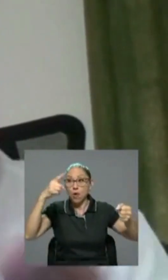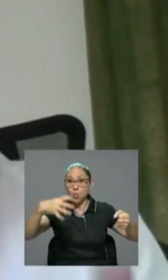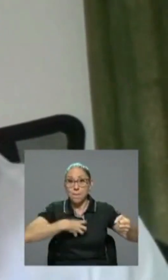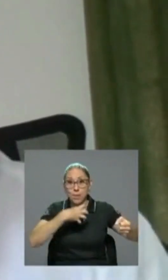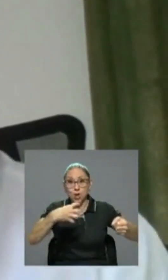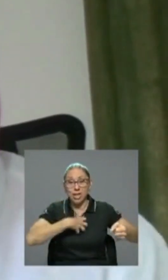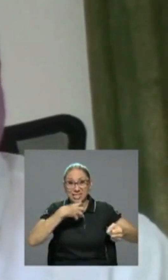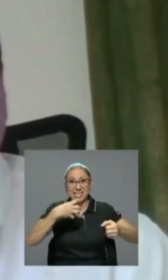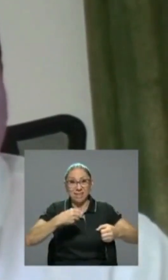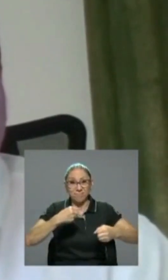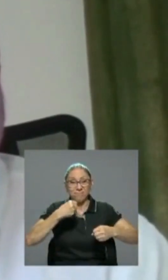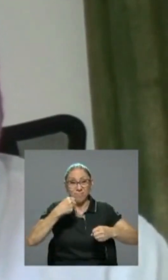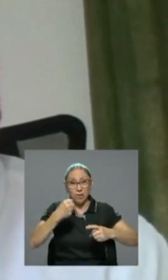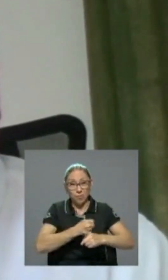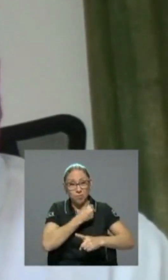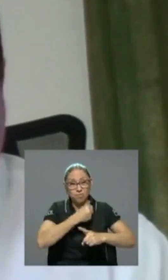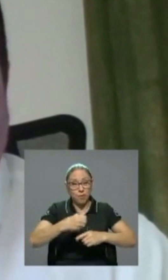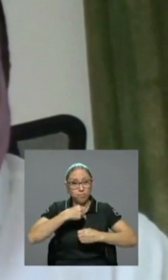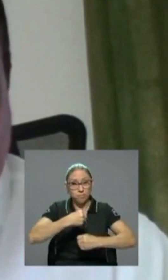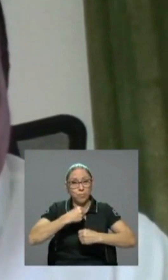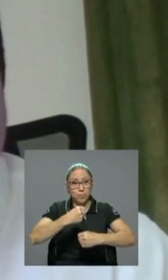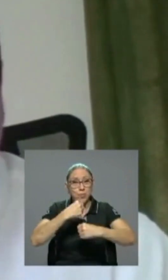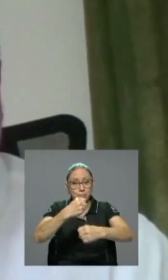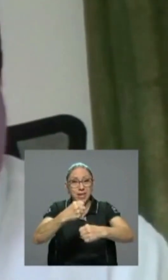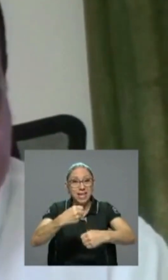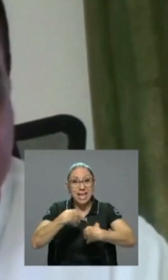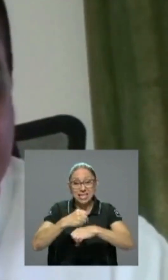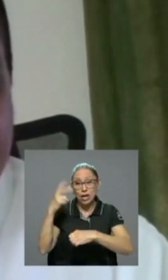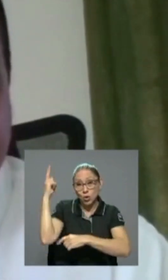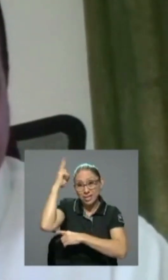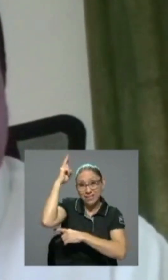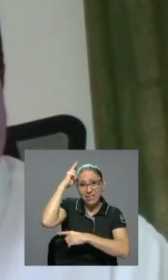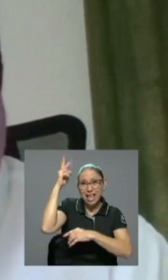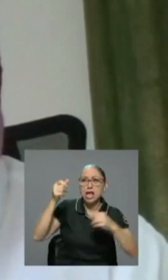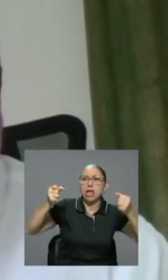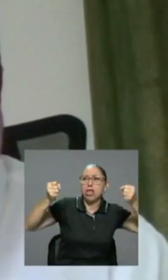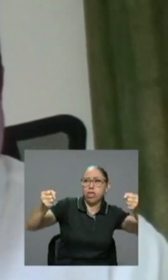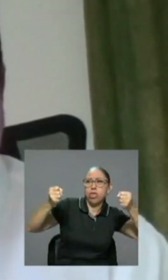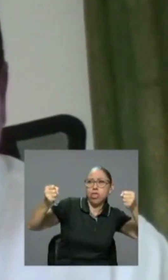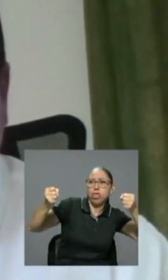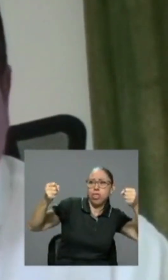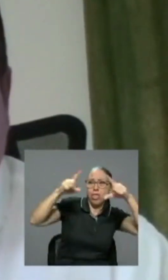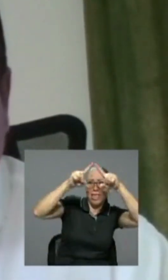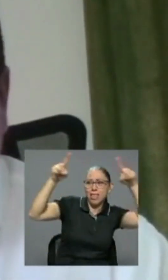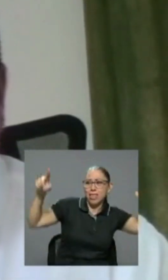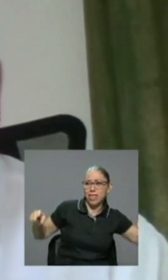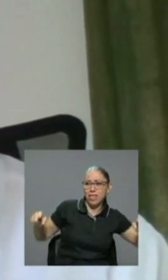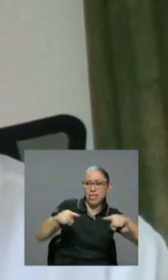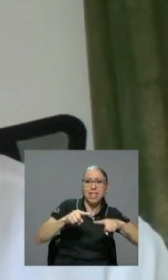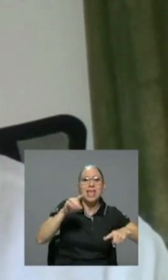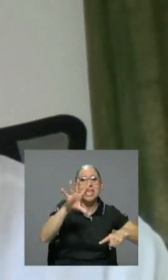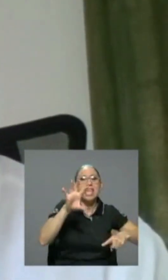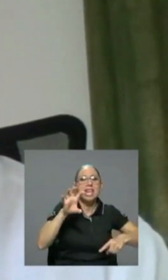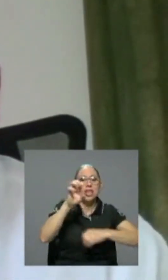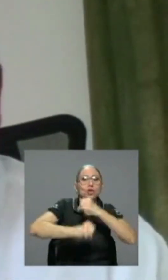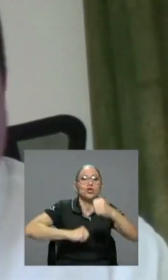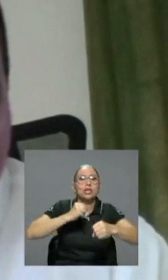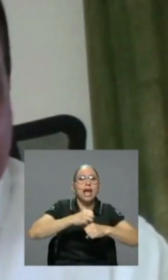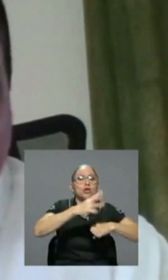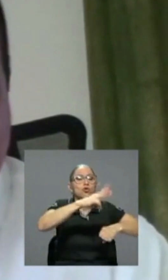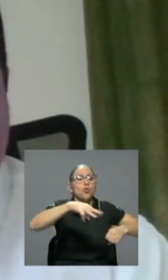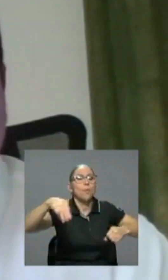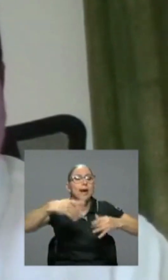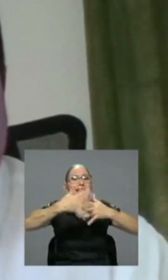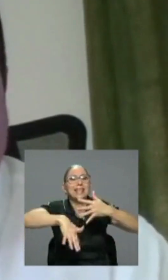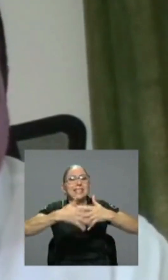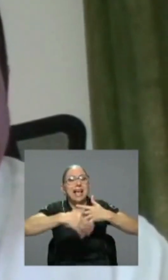indígenas precisamente en el monumento a Vasco Núñez de Balboa decía: 500 años, un mar de sangre e ignorancia, y no al